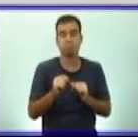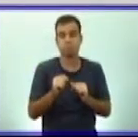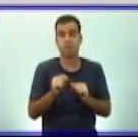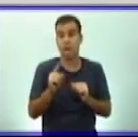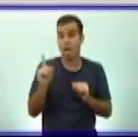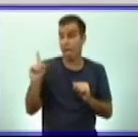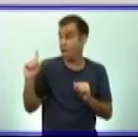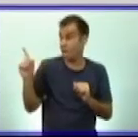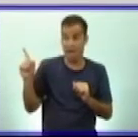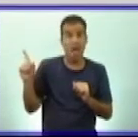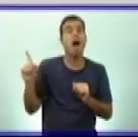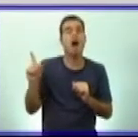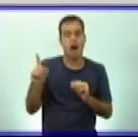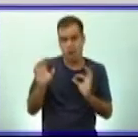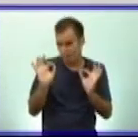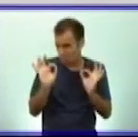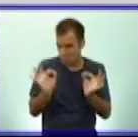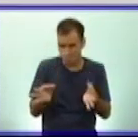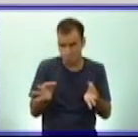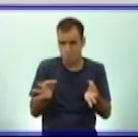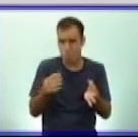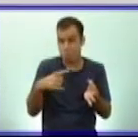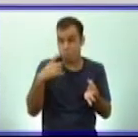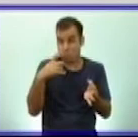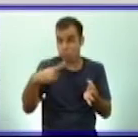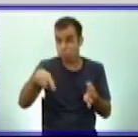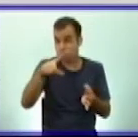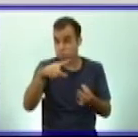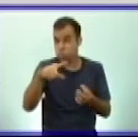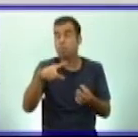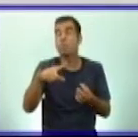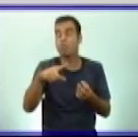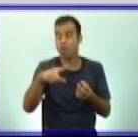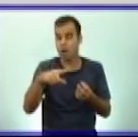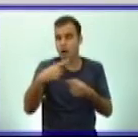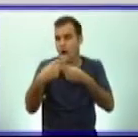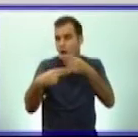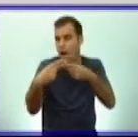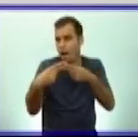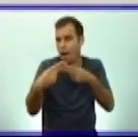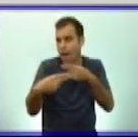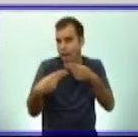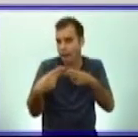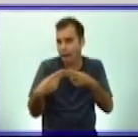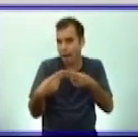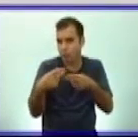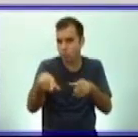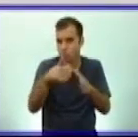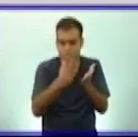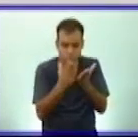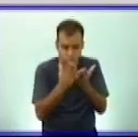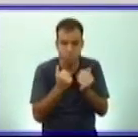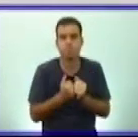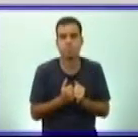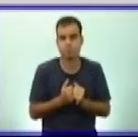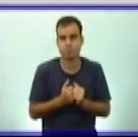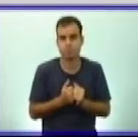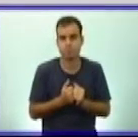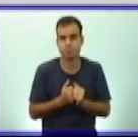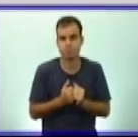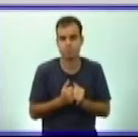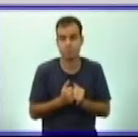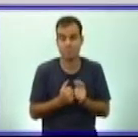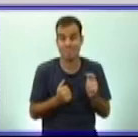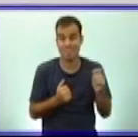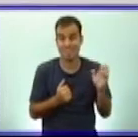corresponden al circuito resistivo puro, es importante que ustedes lo hagan hecho suyo. Es decir, que la corriente y la tensión